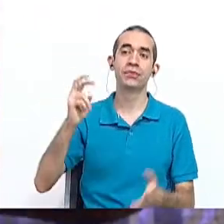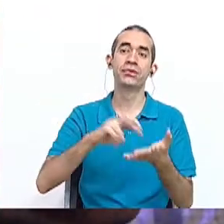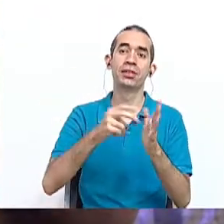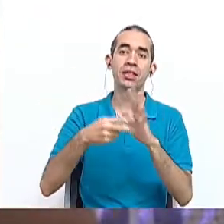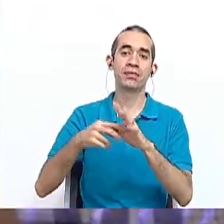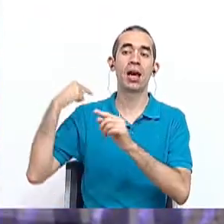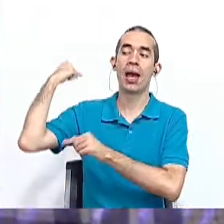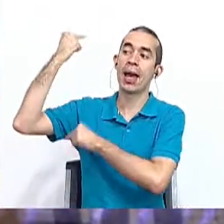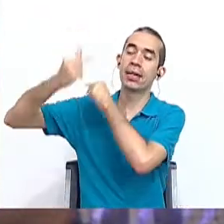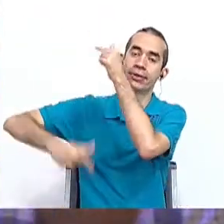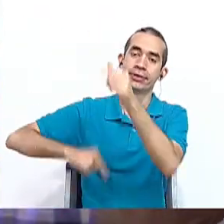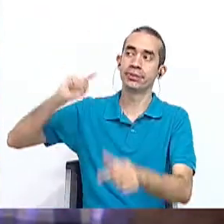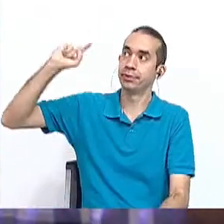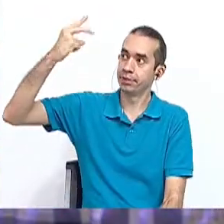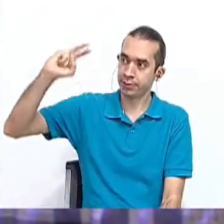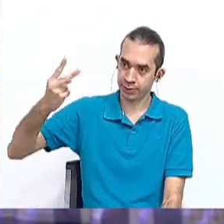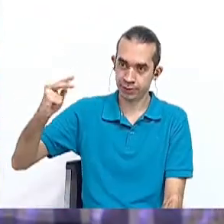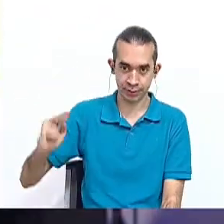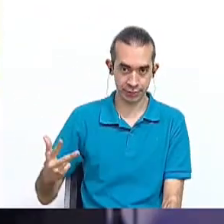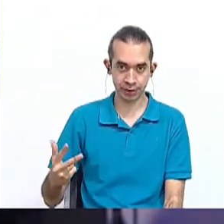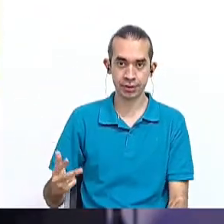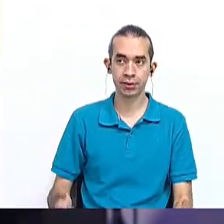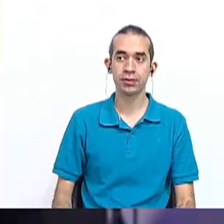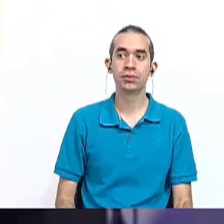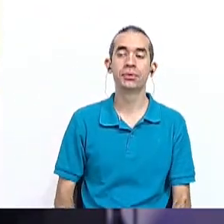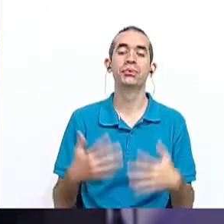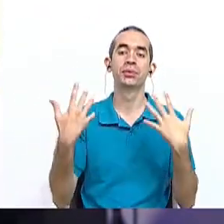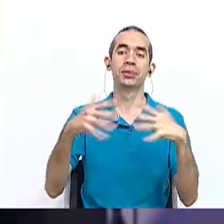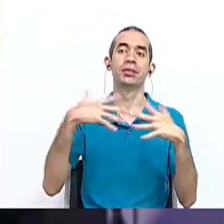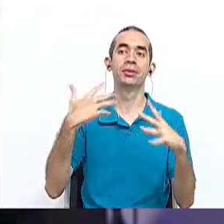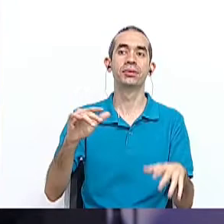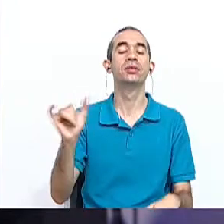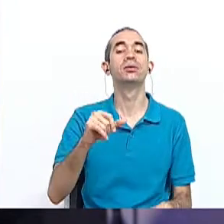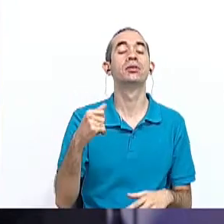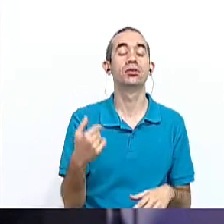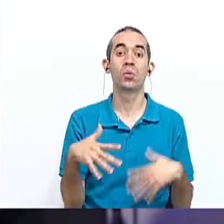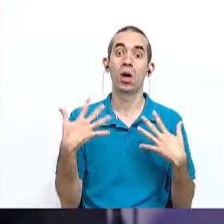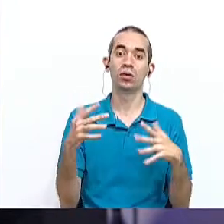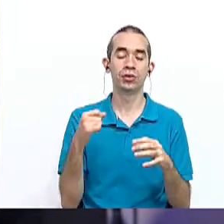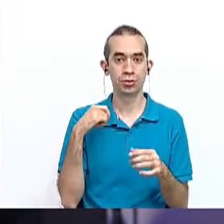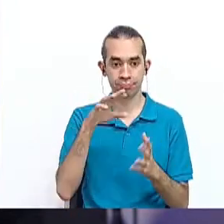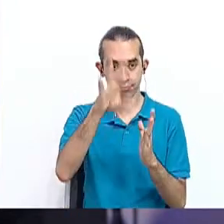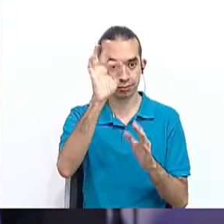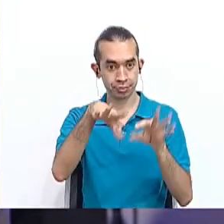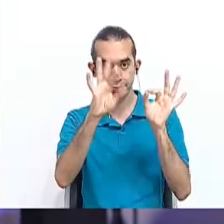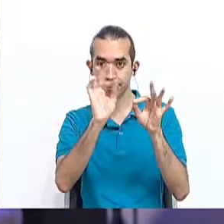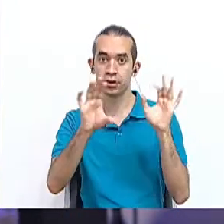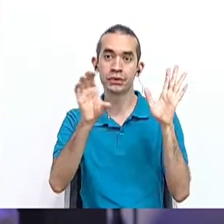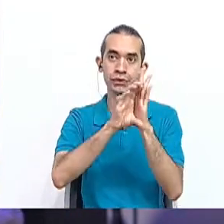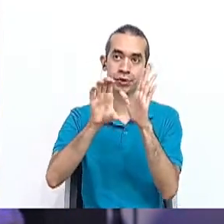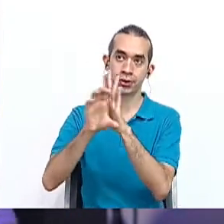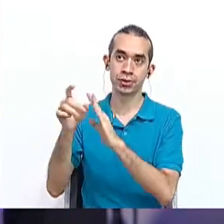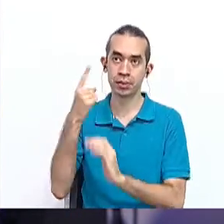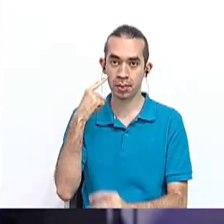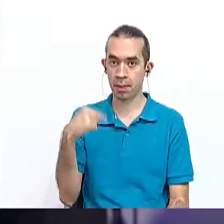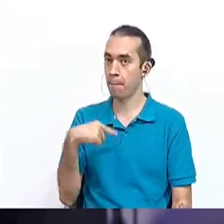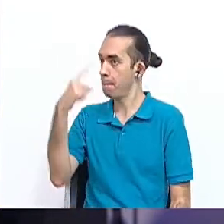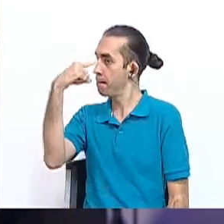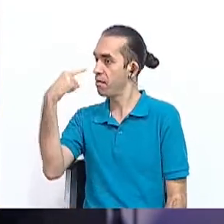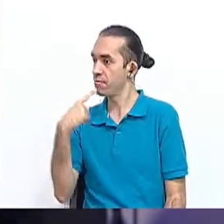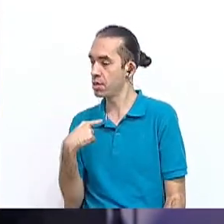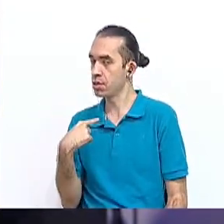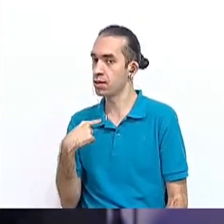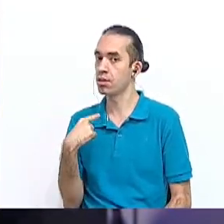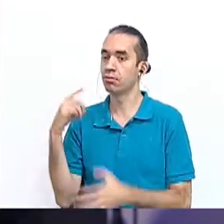generaciones en orden descendente. ¡Wow! Y por dicha encontré bastantes fotos y logré entender que este perfil que tengo yo